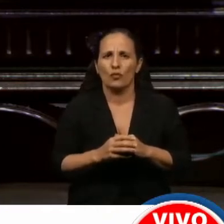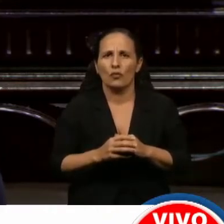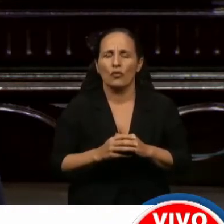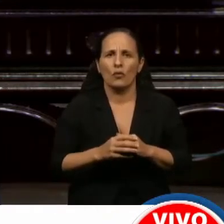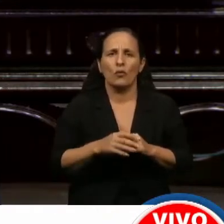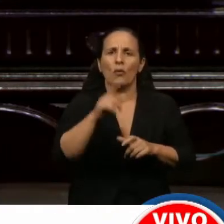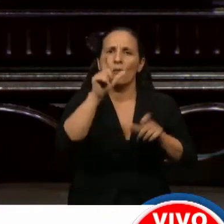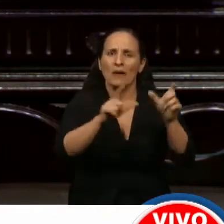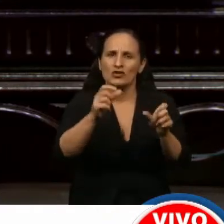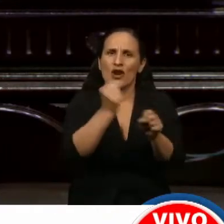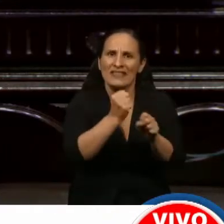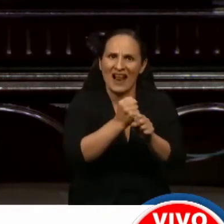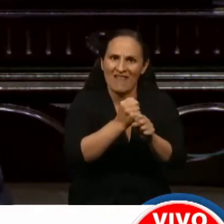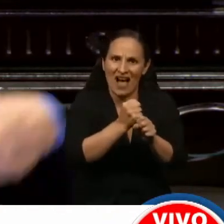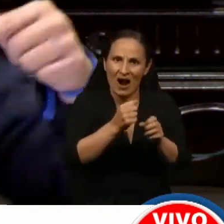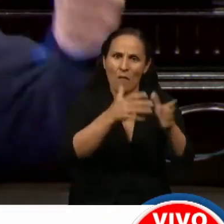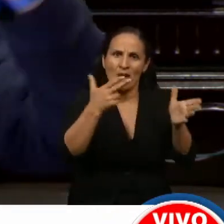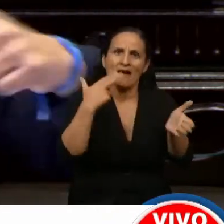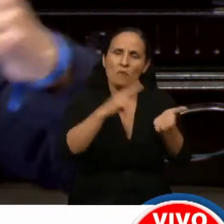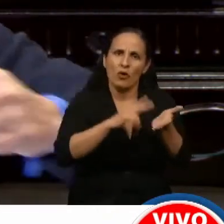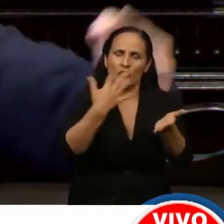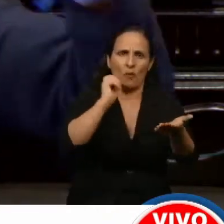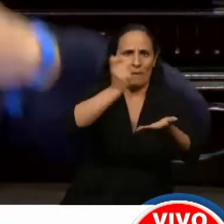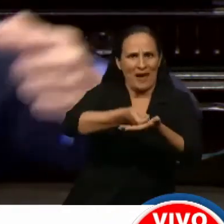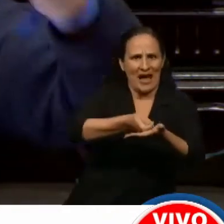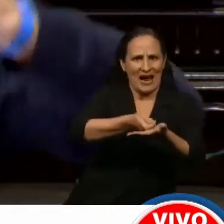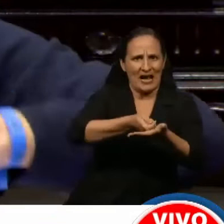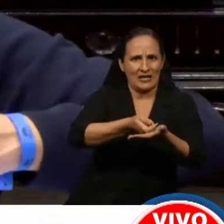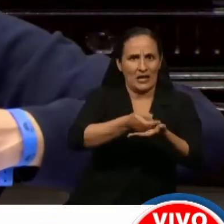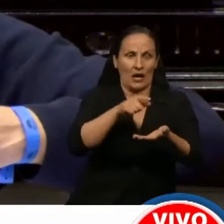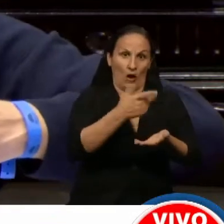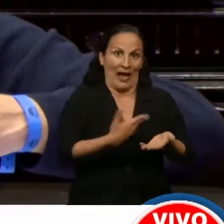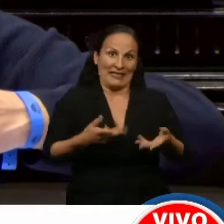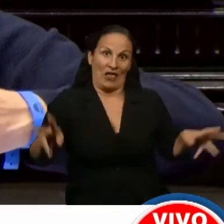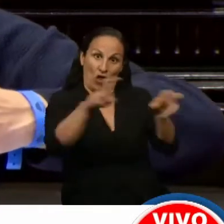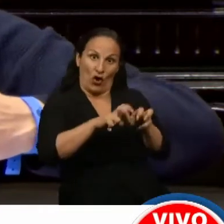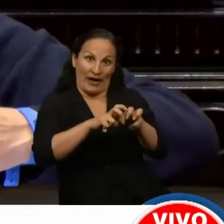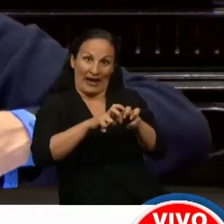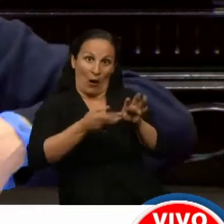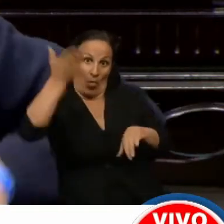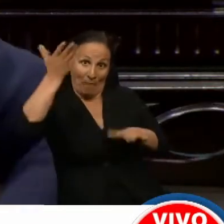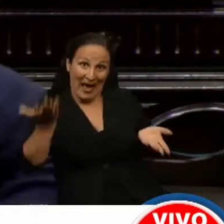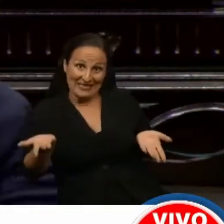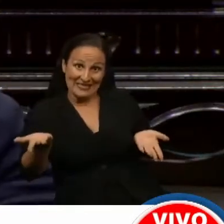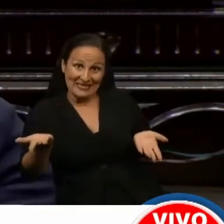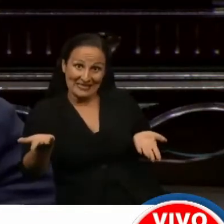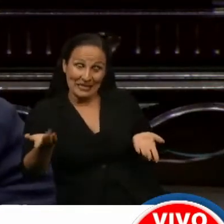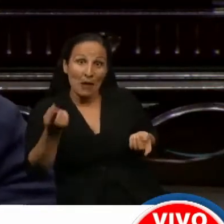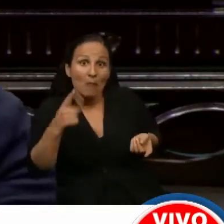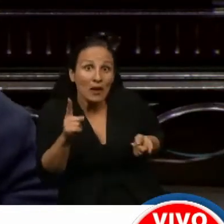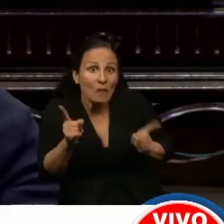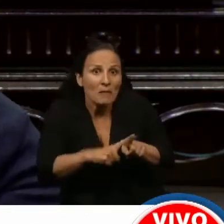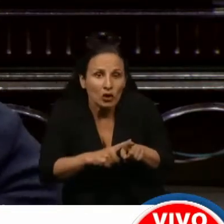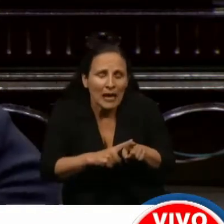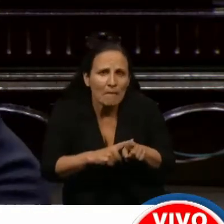más trabajadores alcanzados por el impuesto. ¿Qué quiere decir esto? Que el Estado recauda más. Al mismo tiempo,